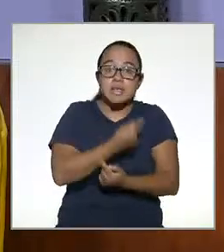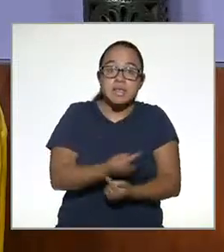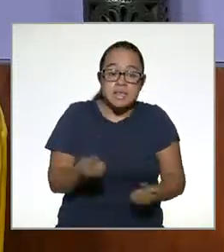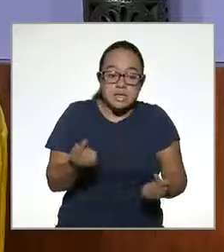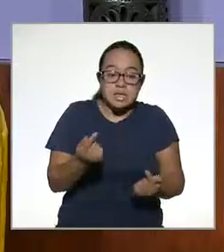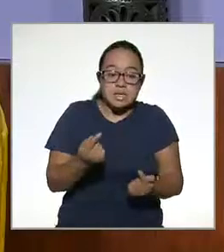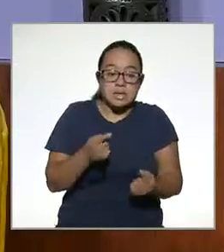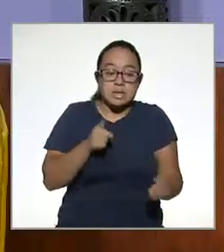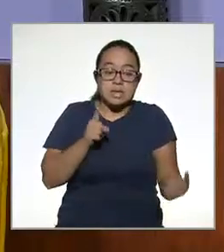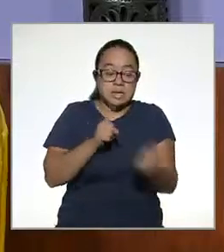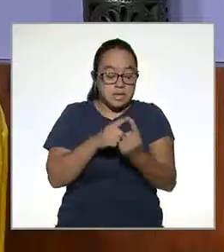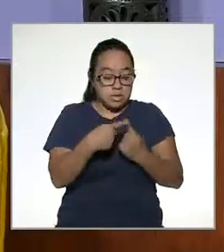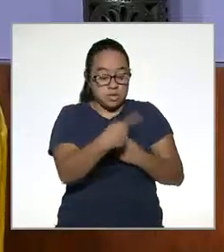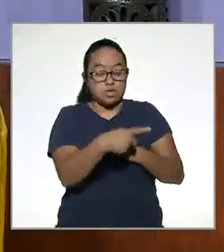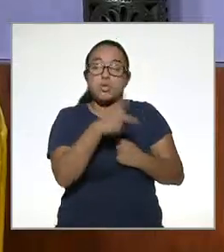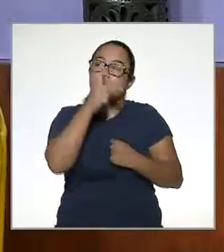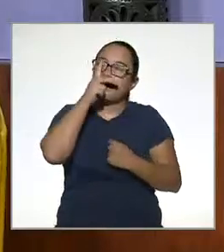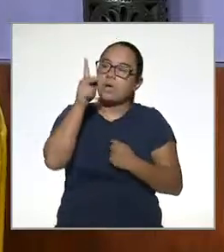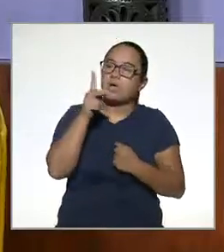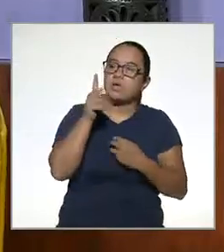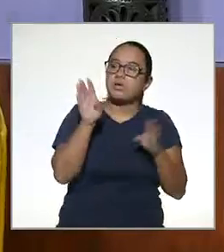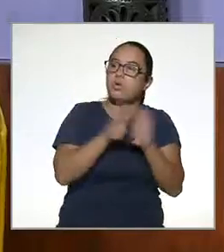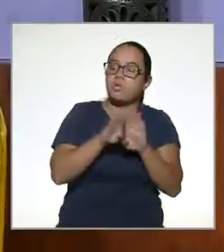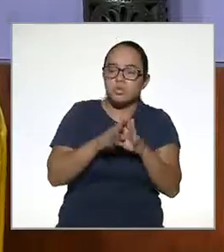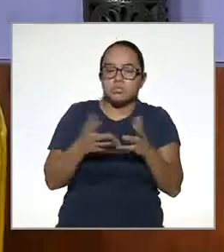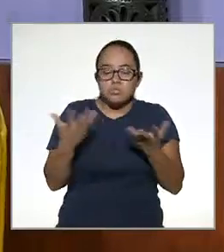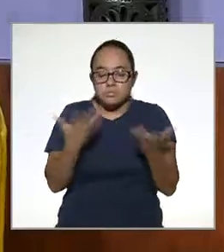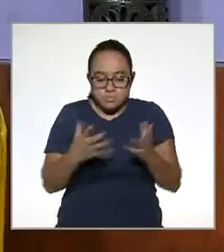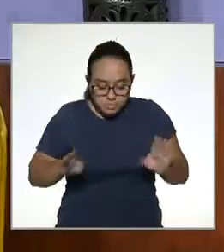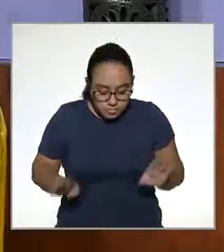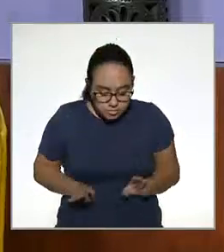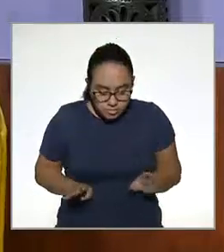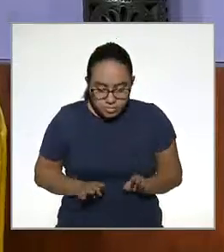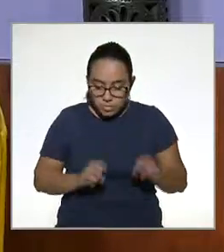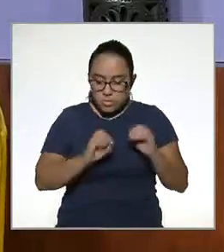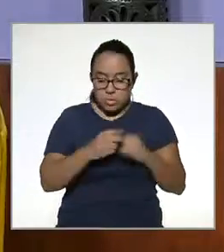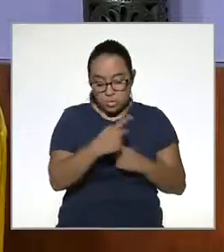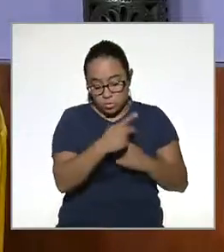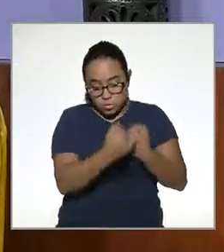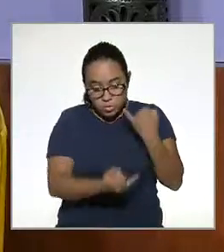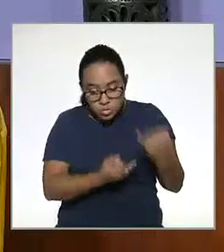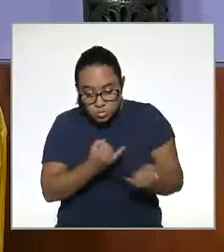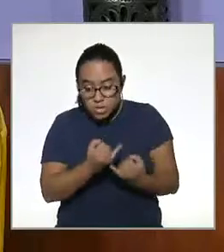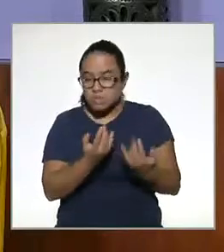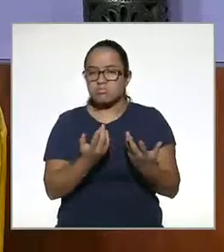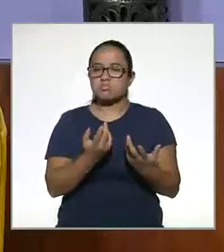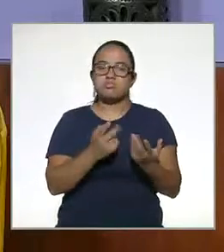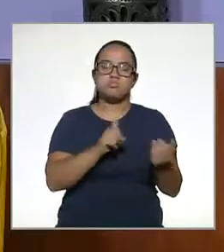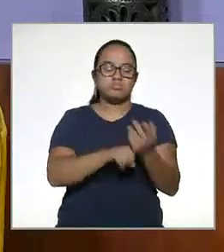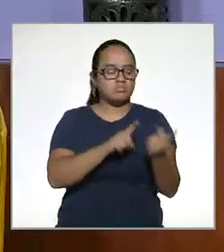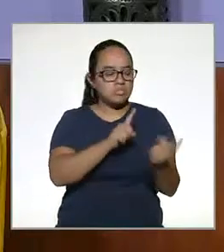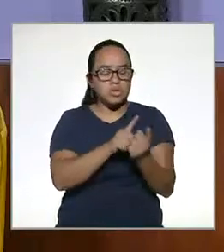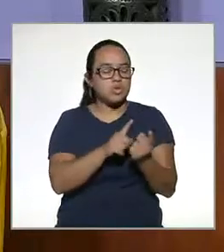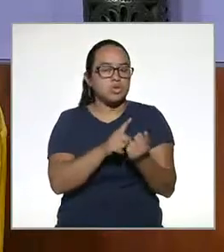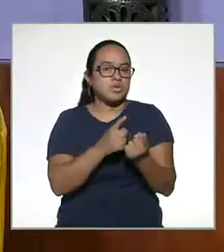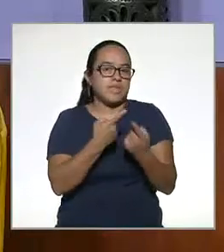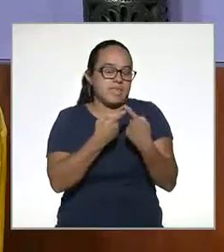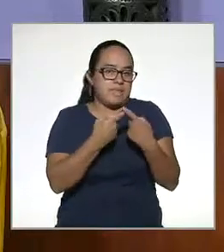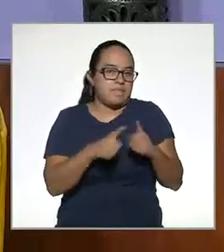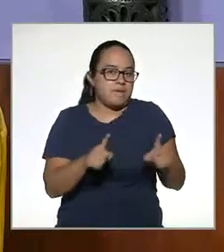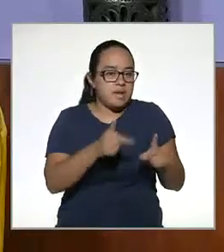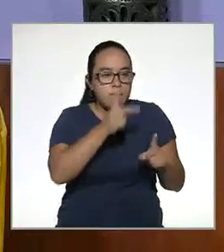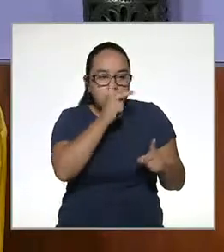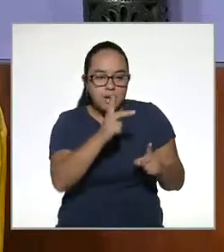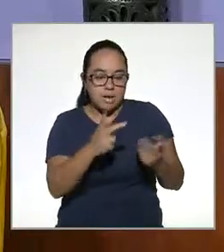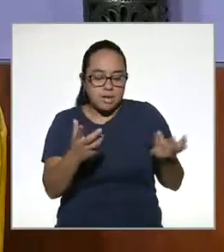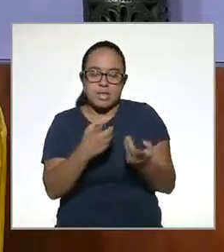No nos hablan con sus palabras tanto como a veces con sus actos o con sus representaciones o con sus juegos o sus ficciones, ¿no? Entonces, yo creo que es un